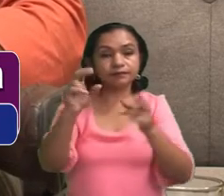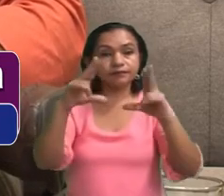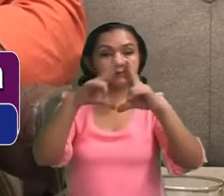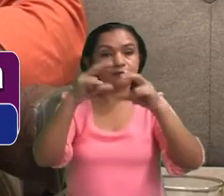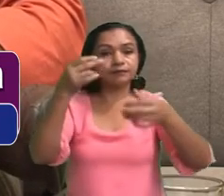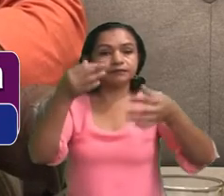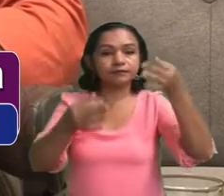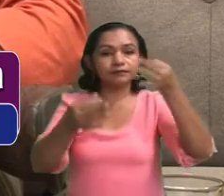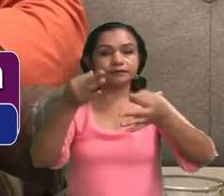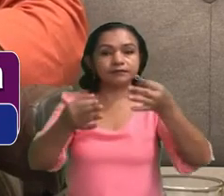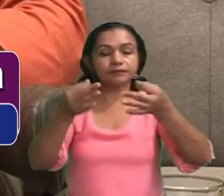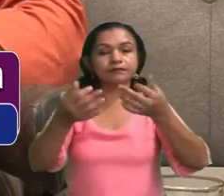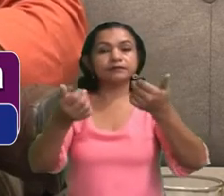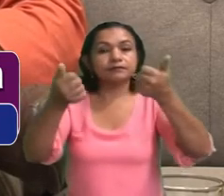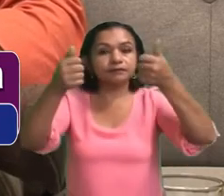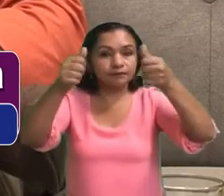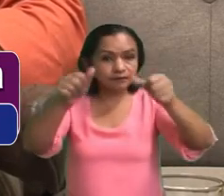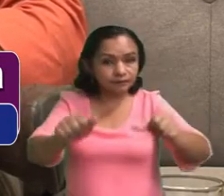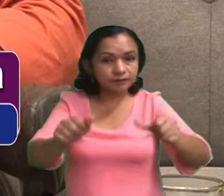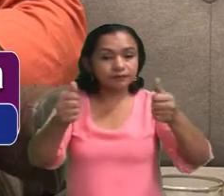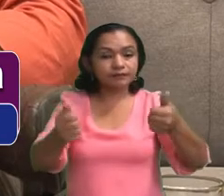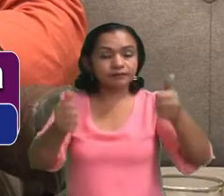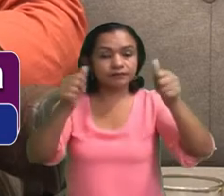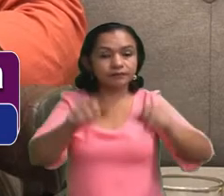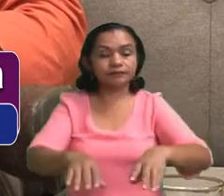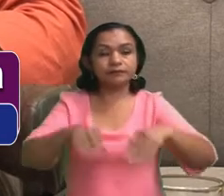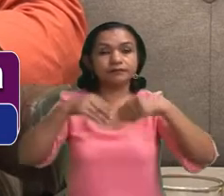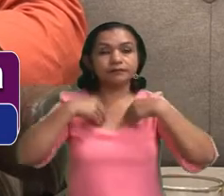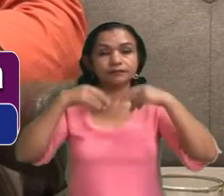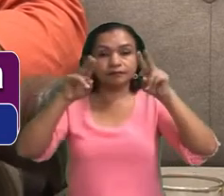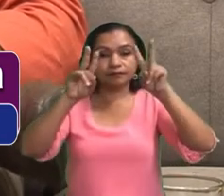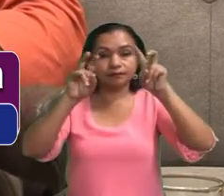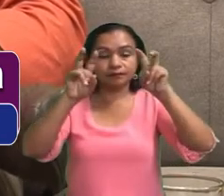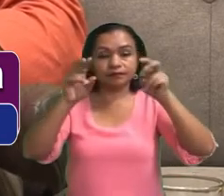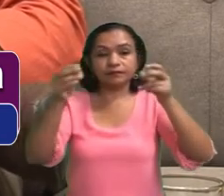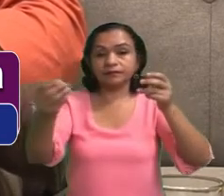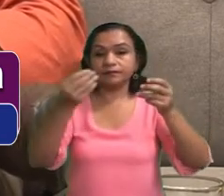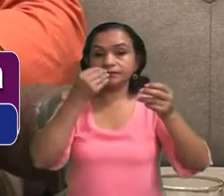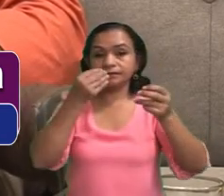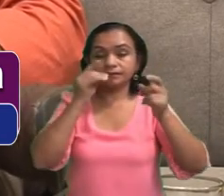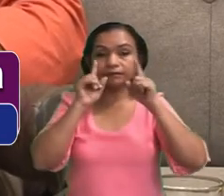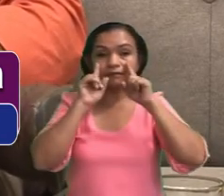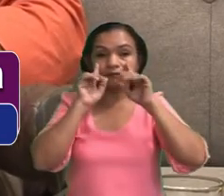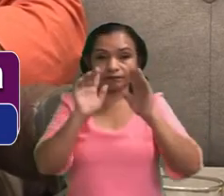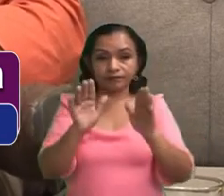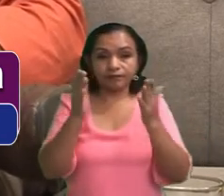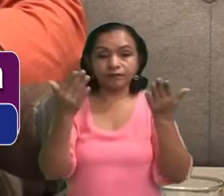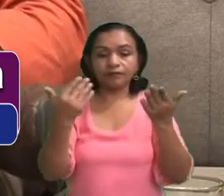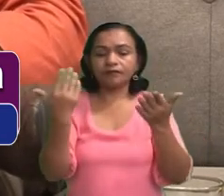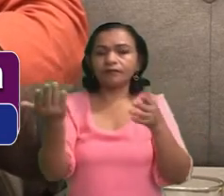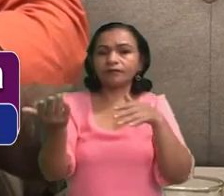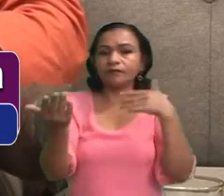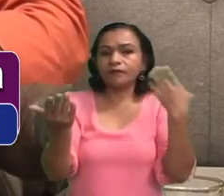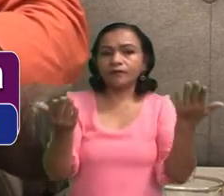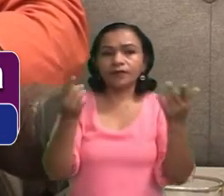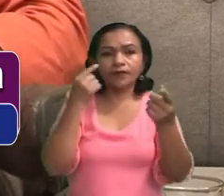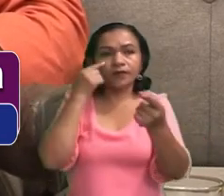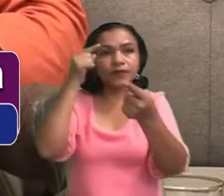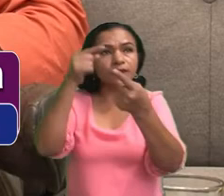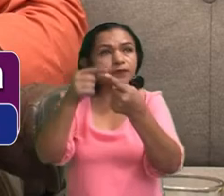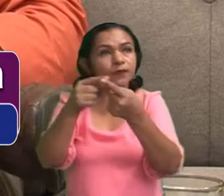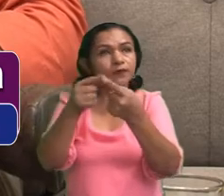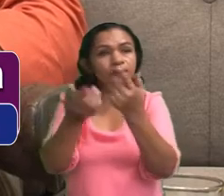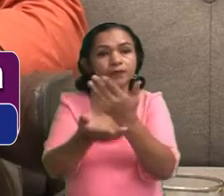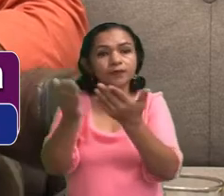nicaragüense ya actualizado, ya aprobado, del tema de seguridad y soberanía alimentaria. ¿Cuál es el objetivo de